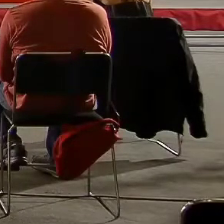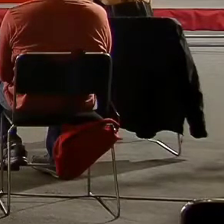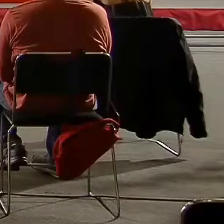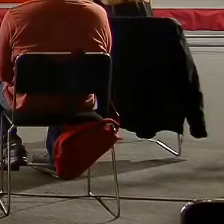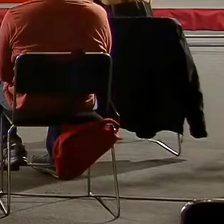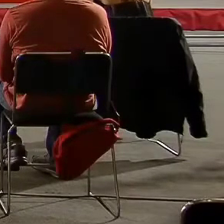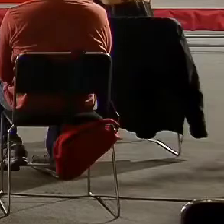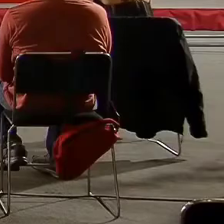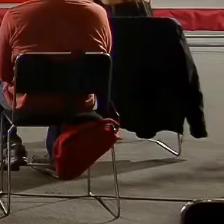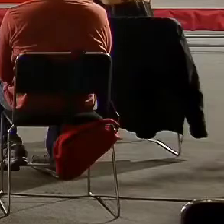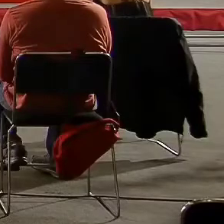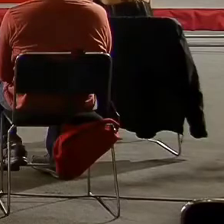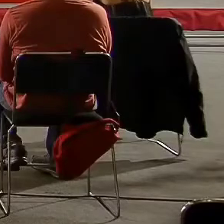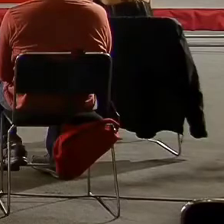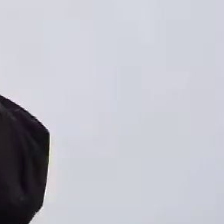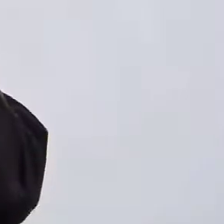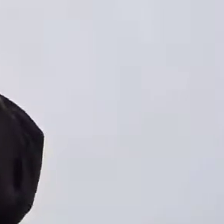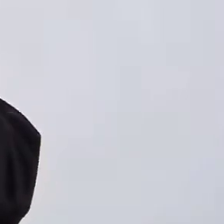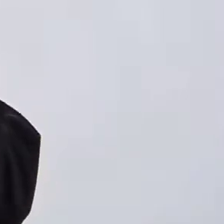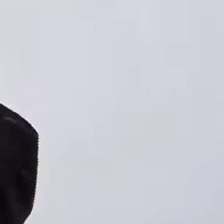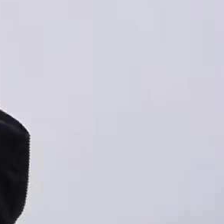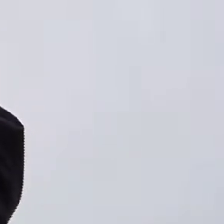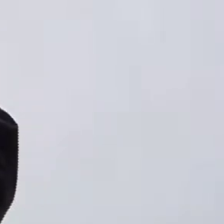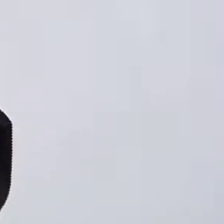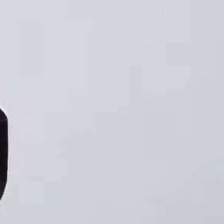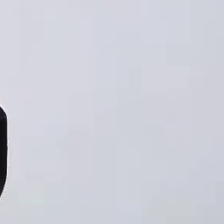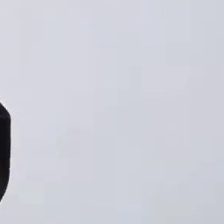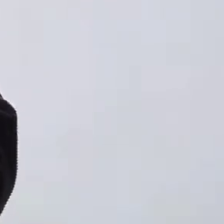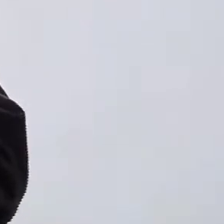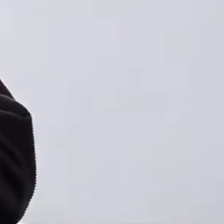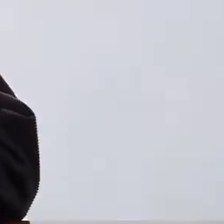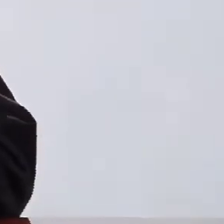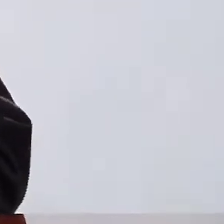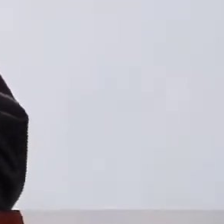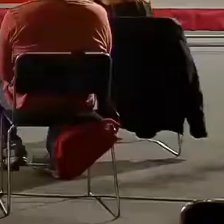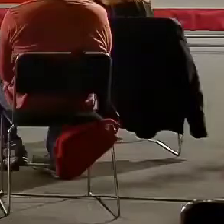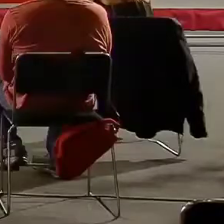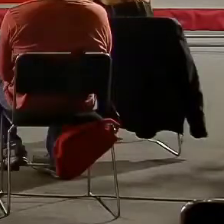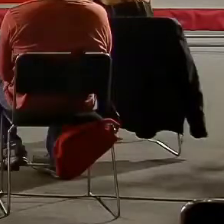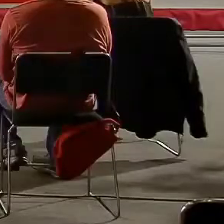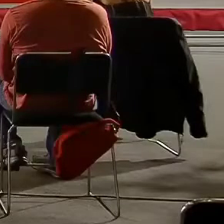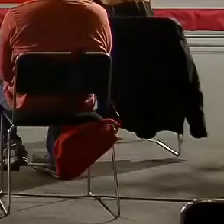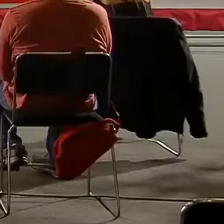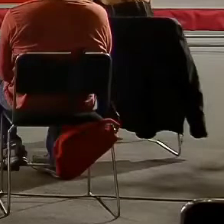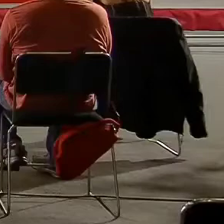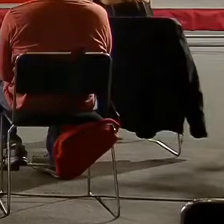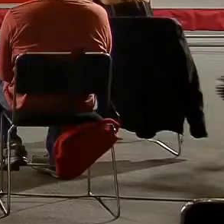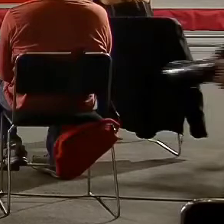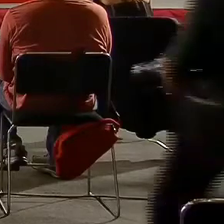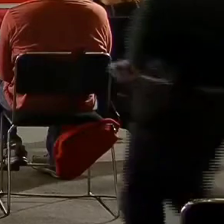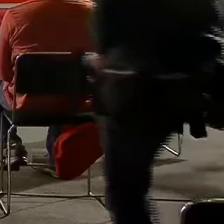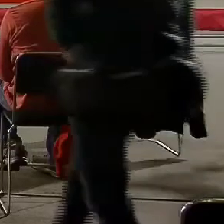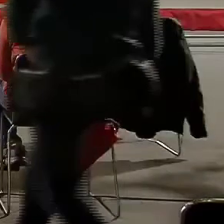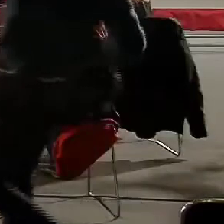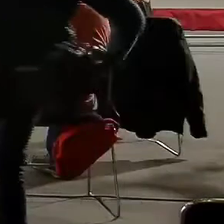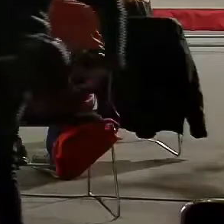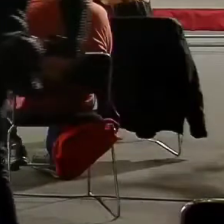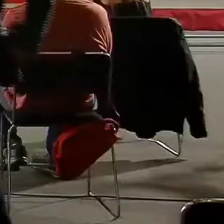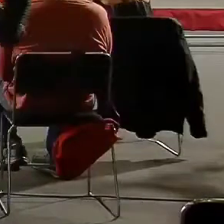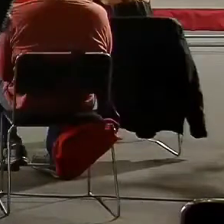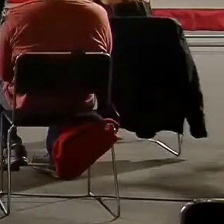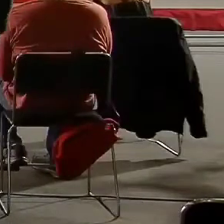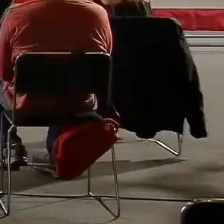Muy buenas noches a todas y todos los aquí presentes. Un saludo también a todas las personas que nos